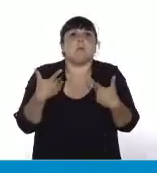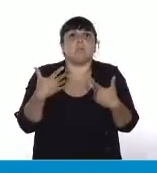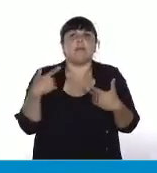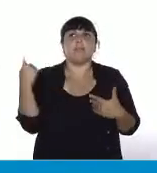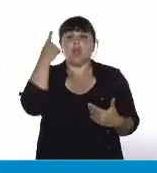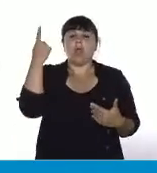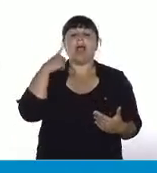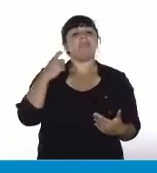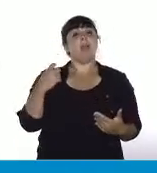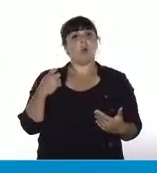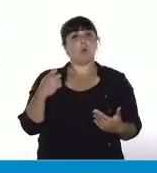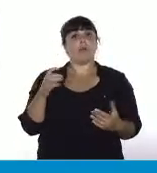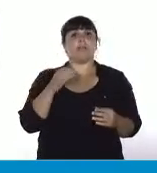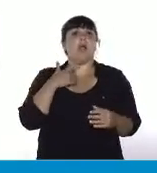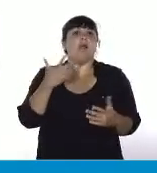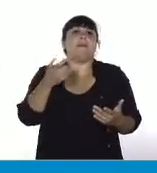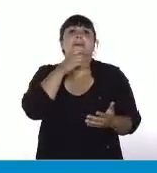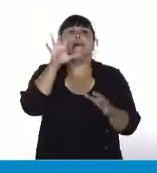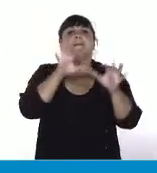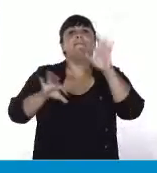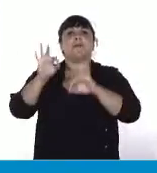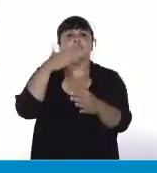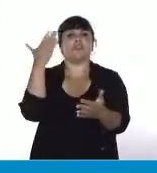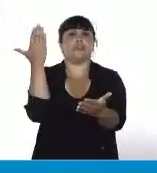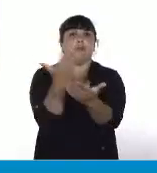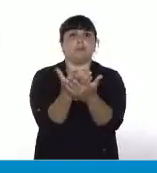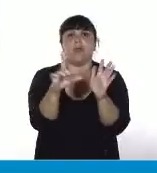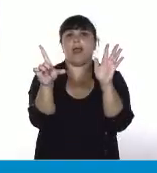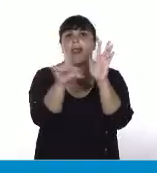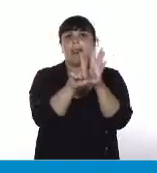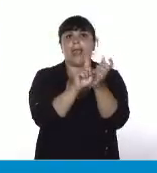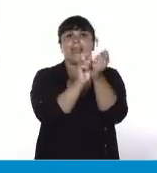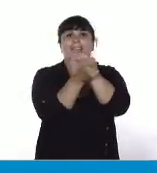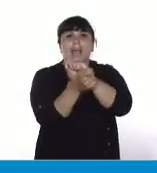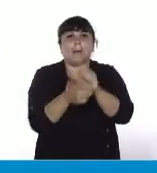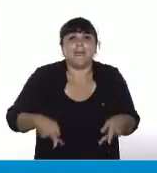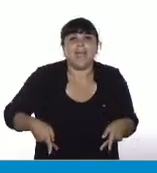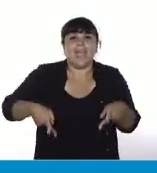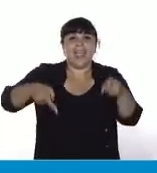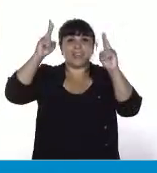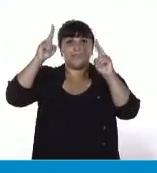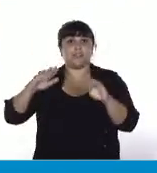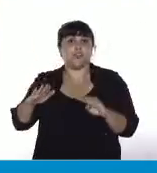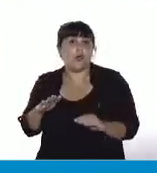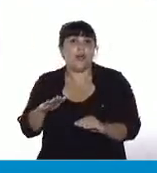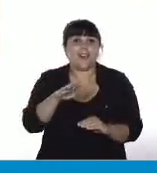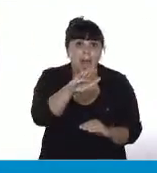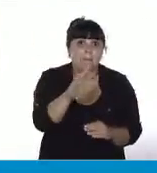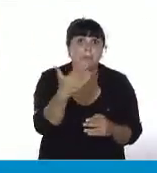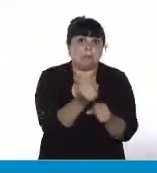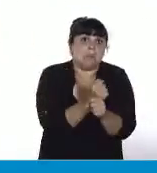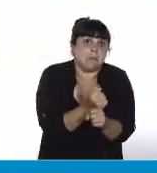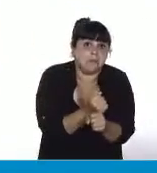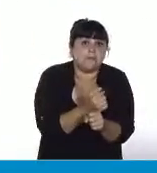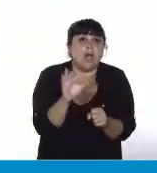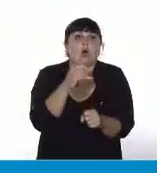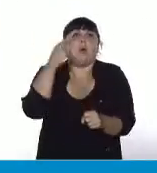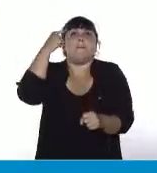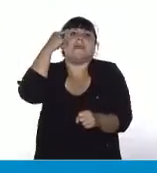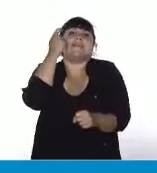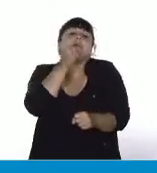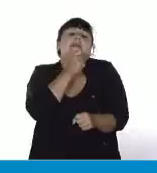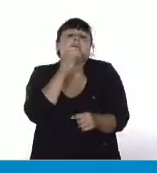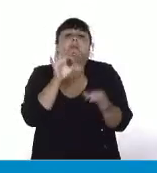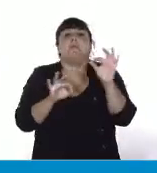cuenta a la hora de armar un proyecto de reforma de un edificio municipal si no prevé unas rampas o si estamos pensando en un programa, en